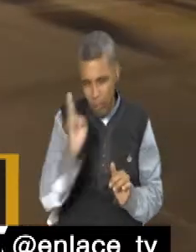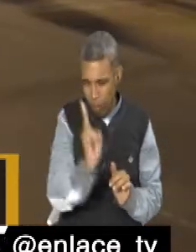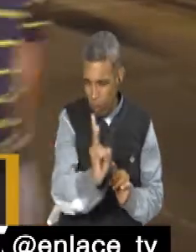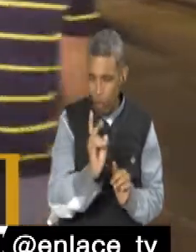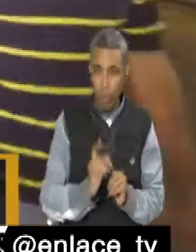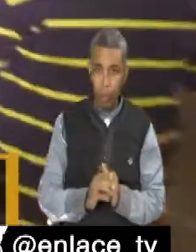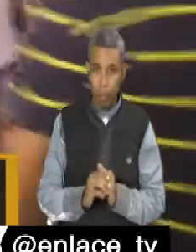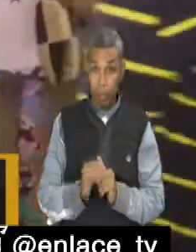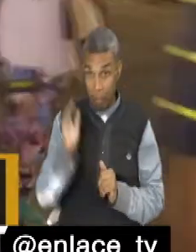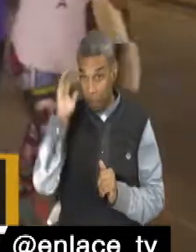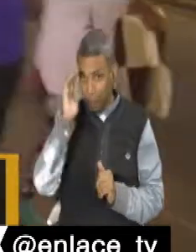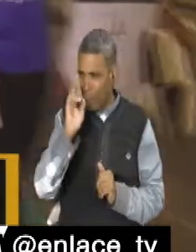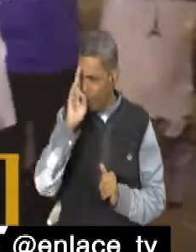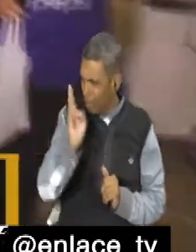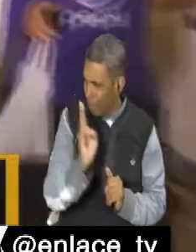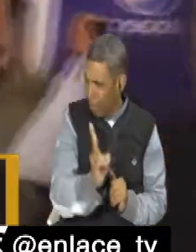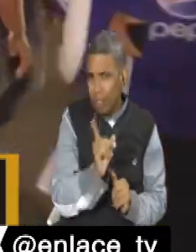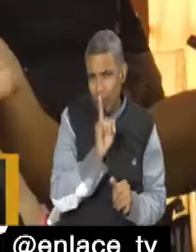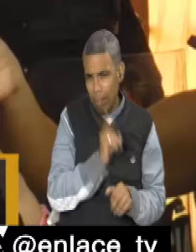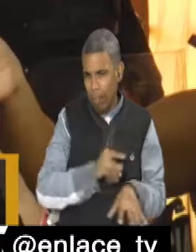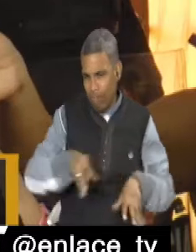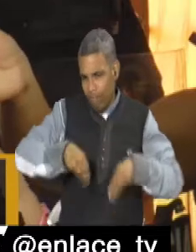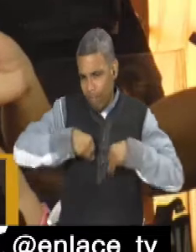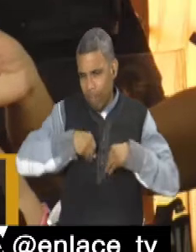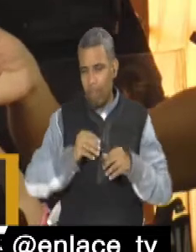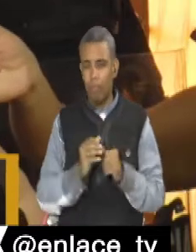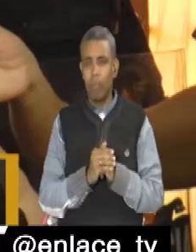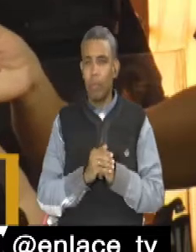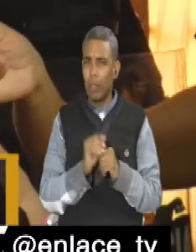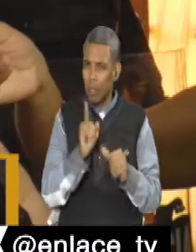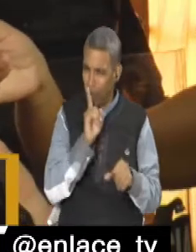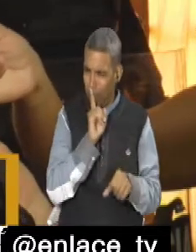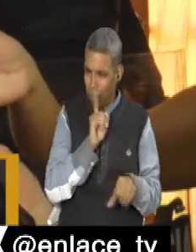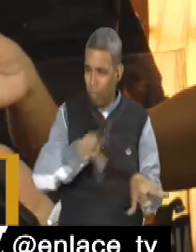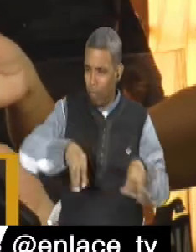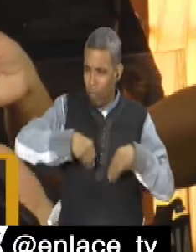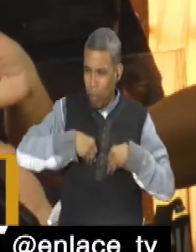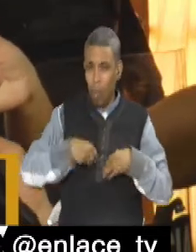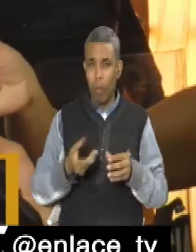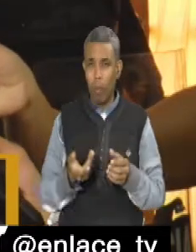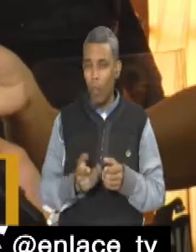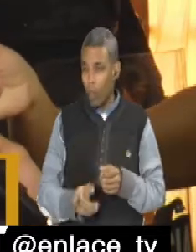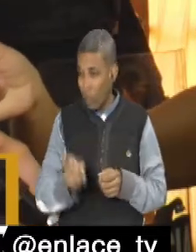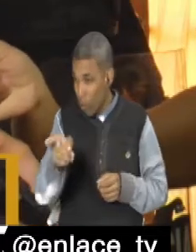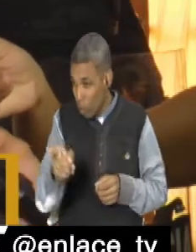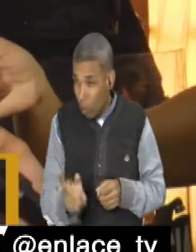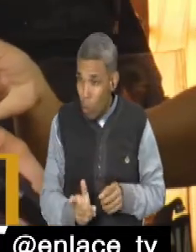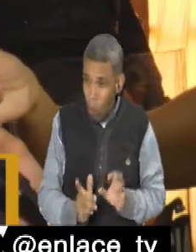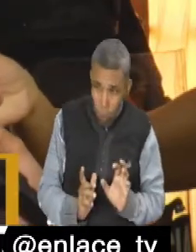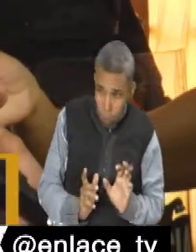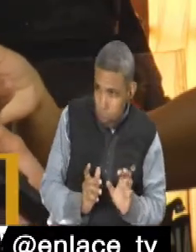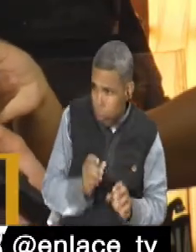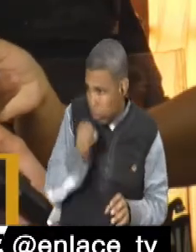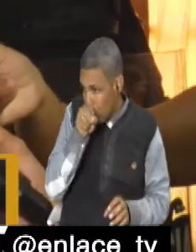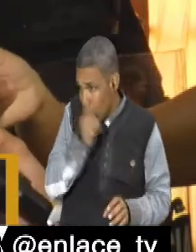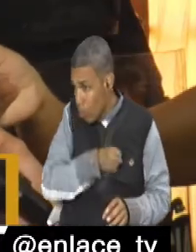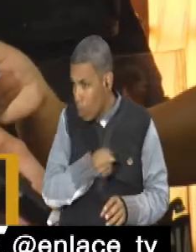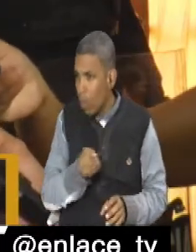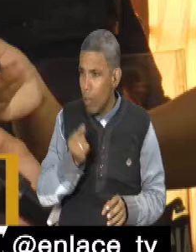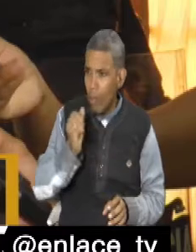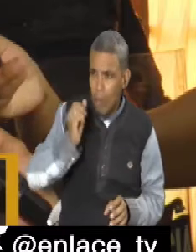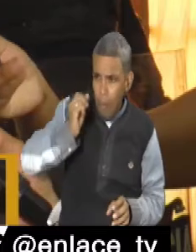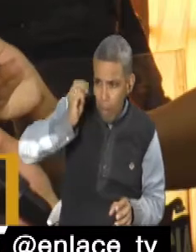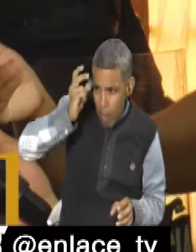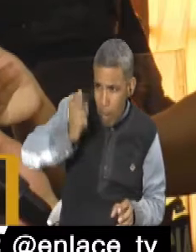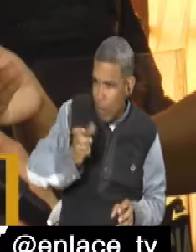llamado a la cordura y a la tolerancia. Y aquí el llamado es a la tolerancia. Básicamente la Policía Nacional, no solamente acá en